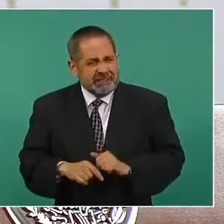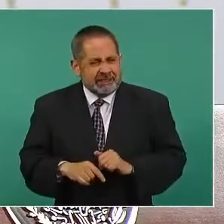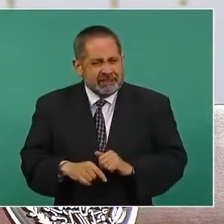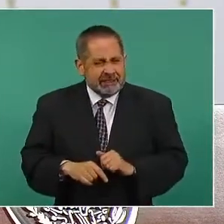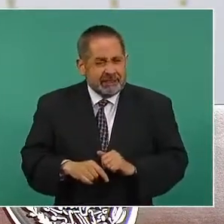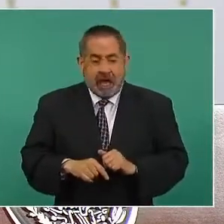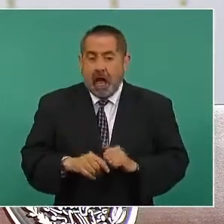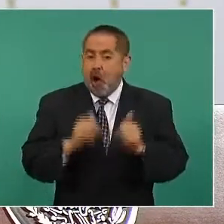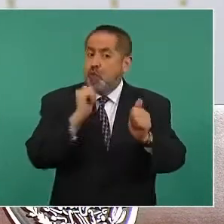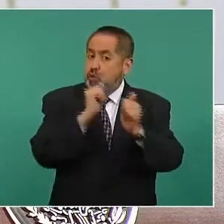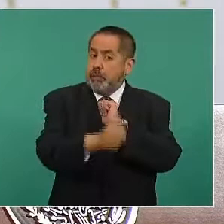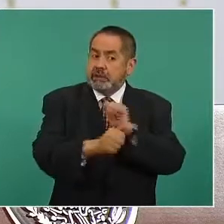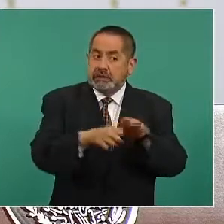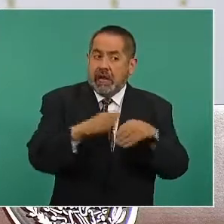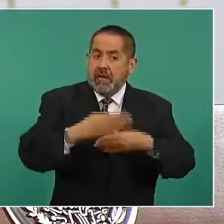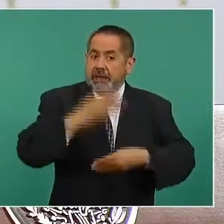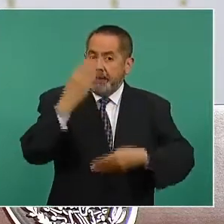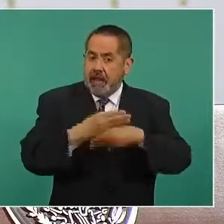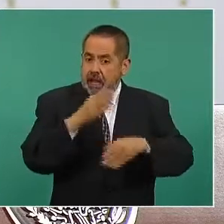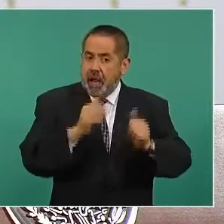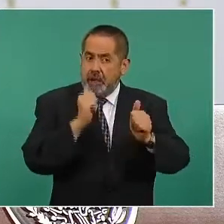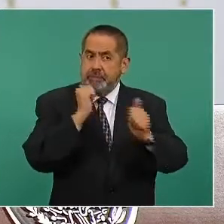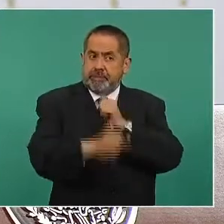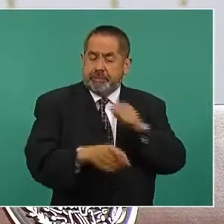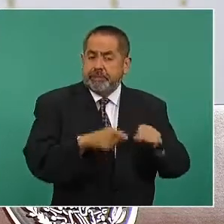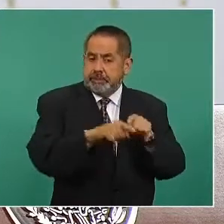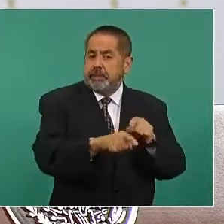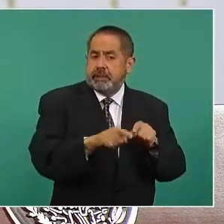No, la autopista esa de Atlacomulco,